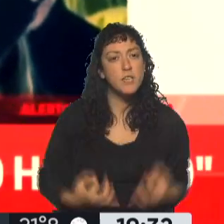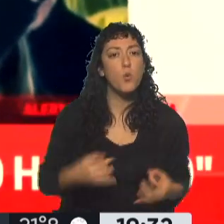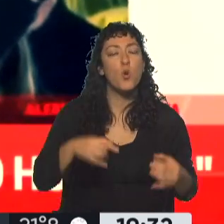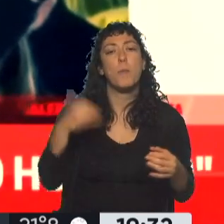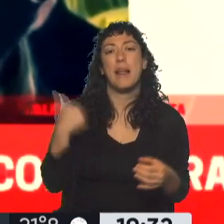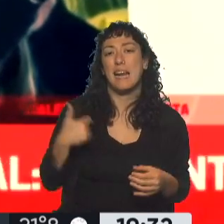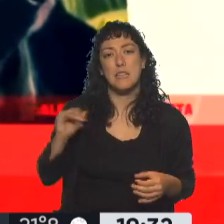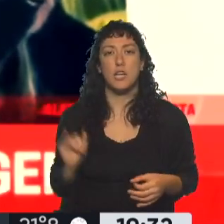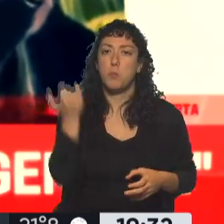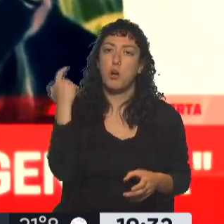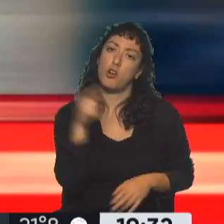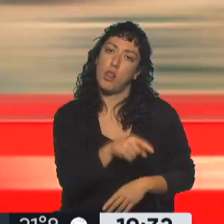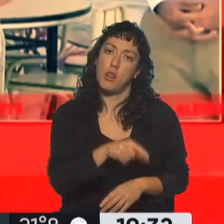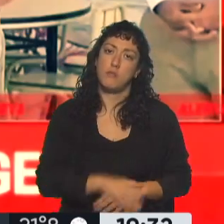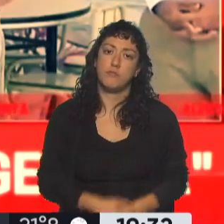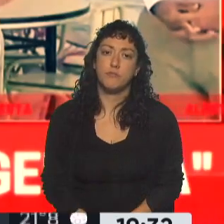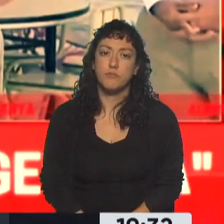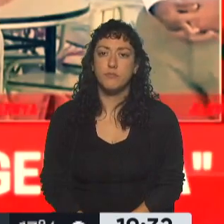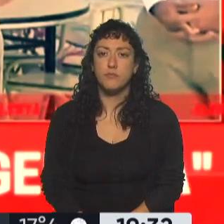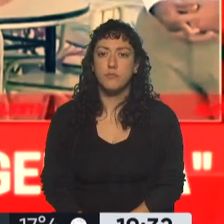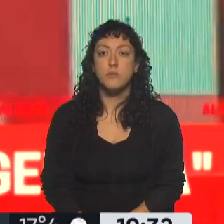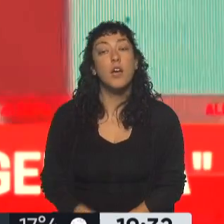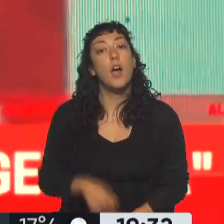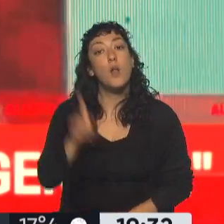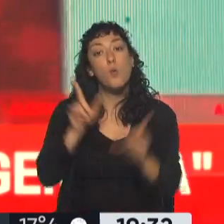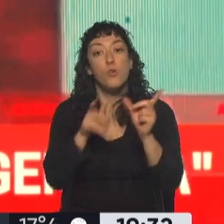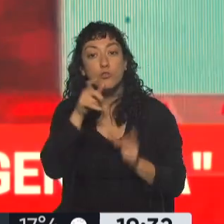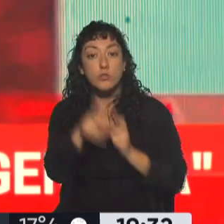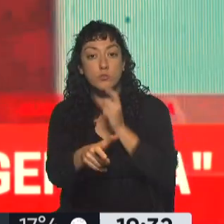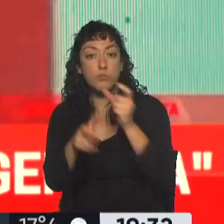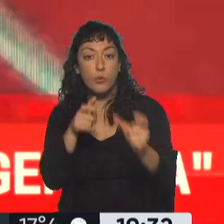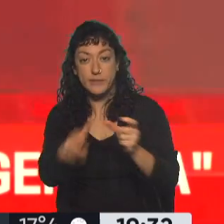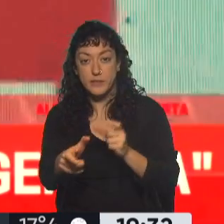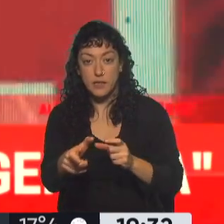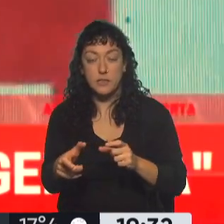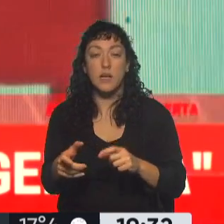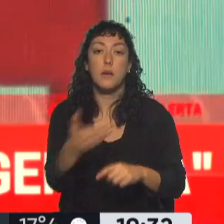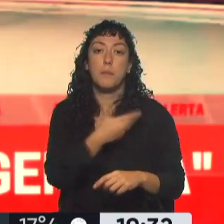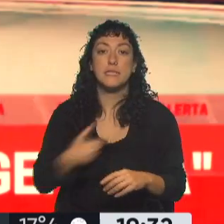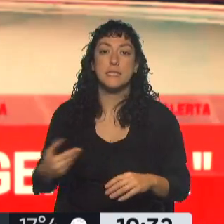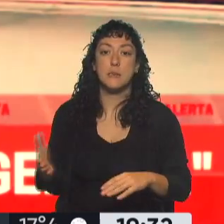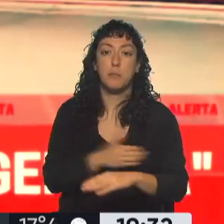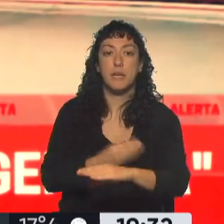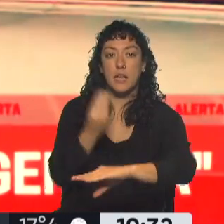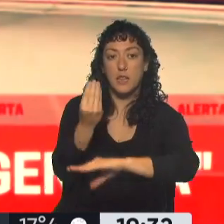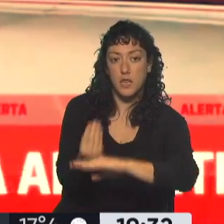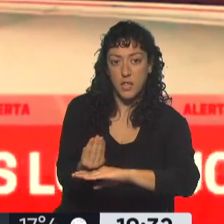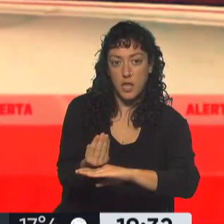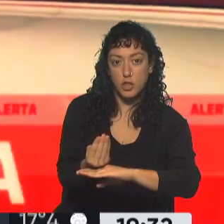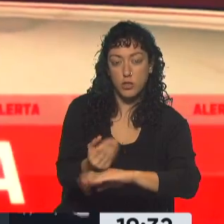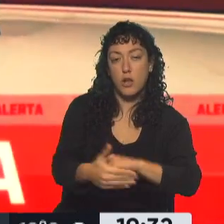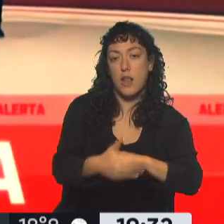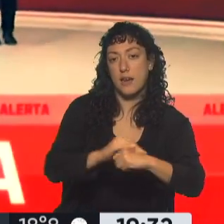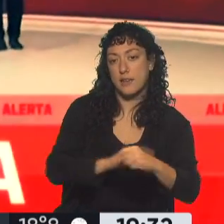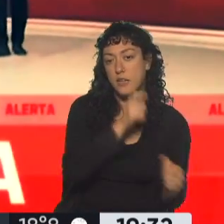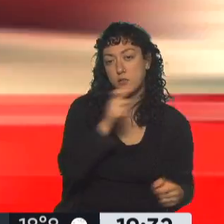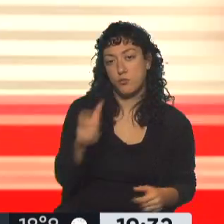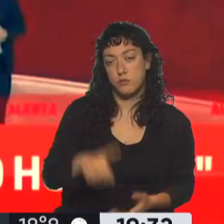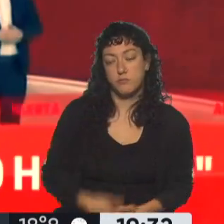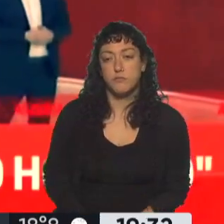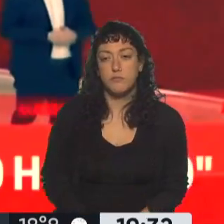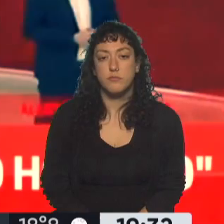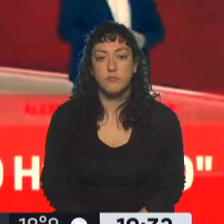mejor para la Argentina. Pero hay respuesta, mira. Mira. Del precandidato a presidente, del jefe de gobierno porteño, Horacio Rodríguez